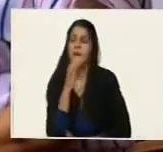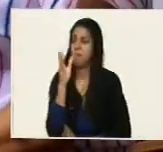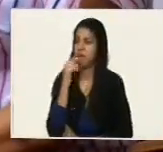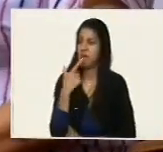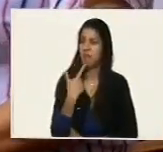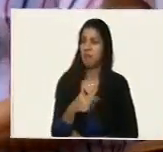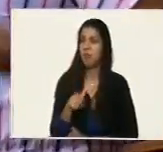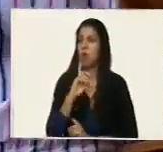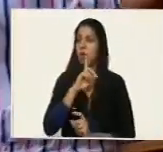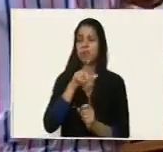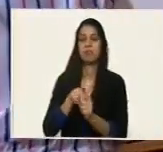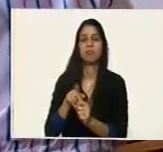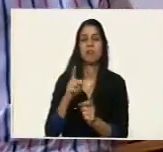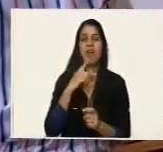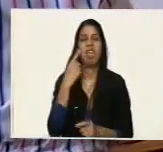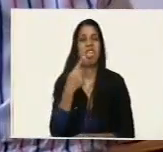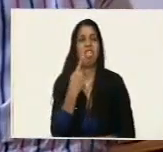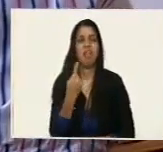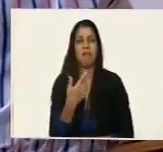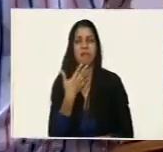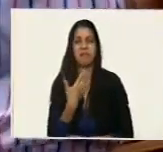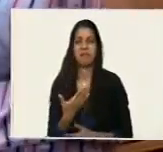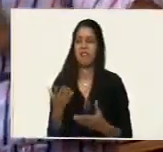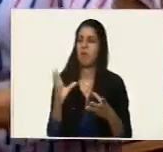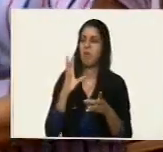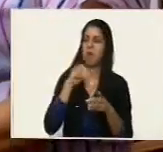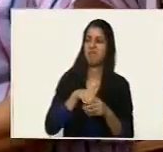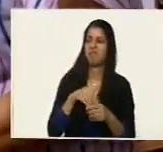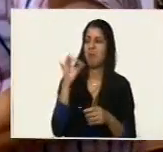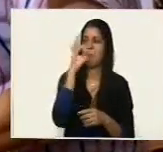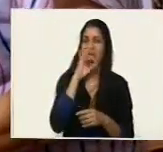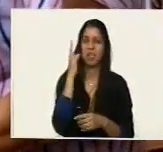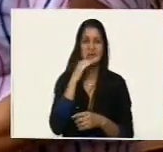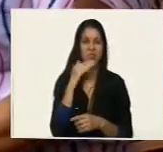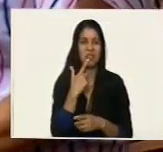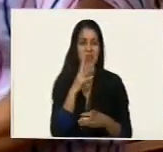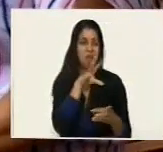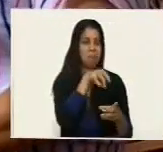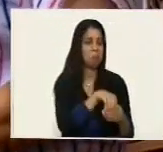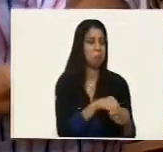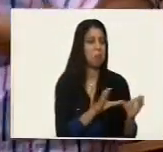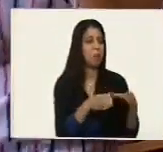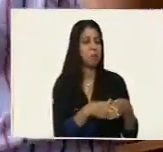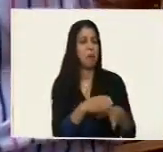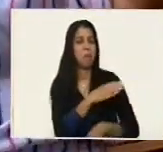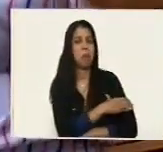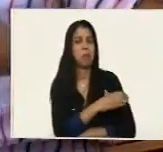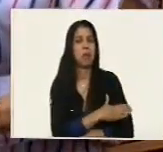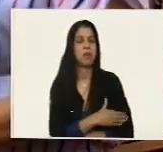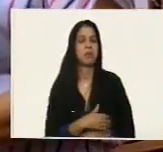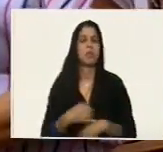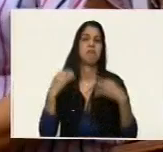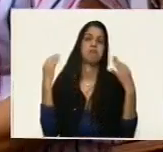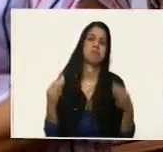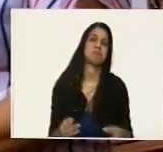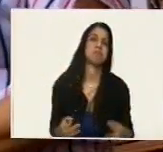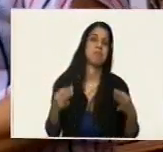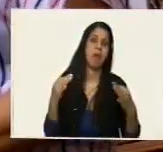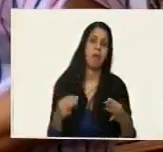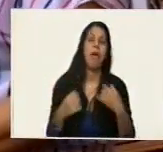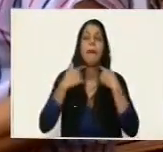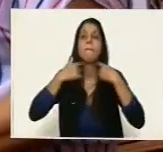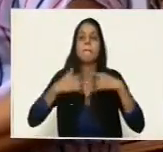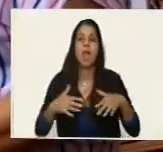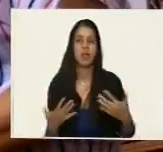hoy presente, una chatarra que se acumula allí, que no hace su trabajo, que perdieron sus facultades políticas y